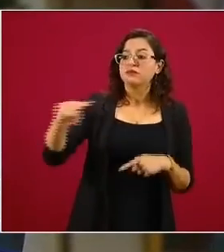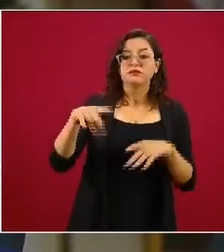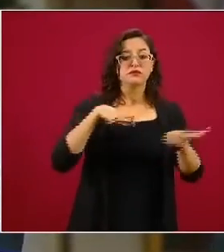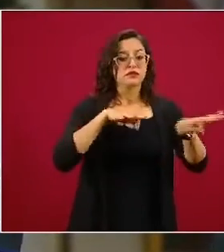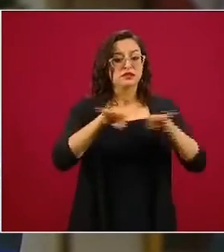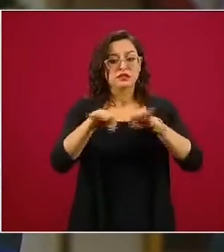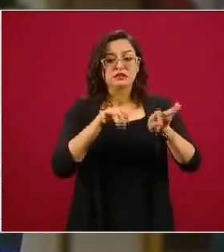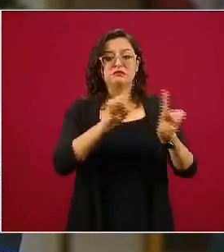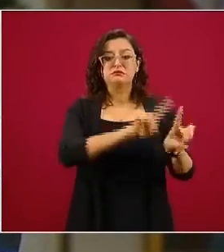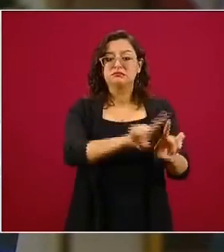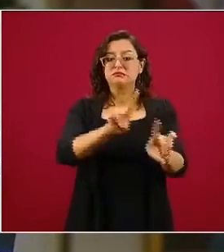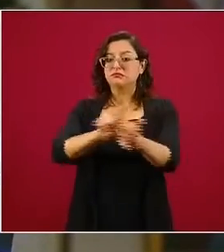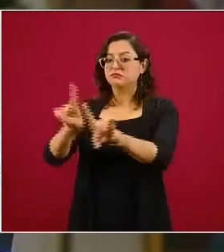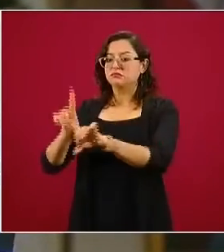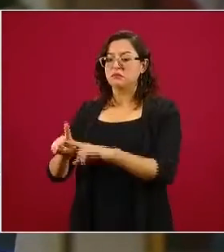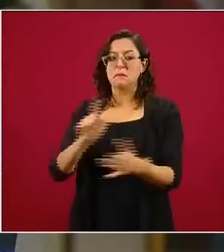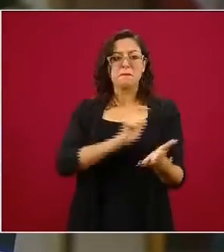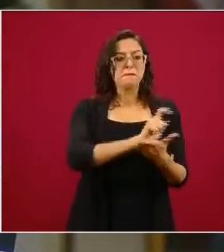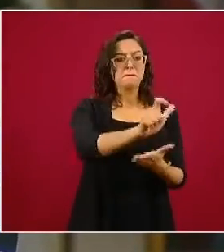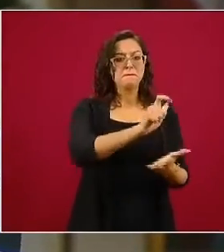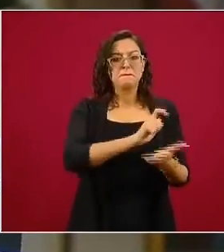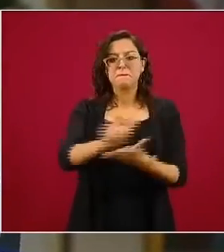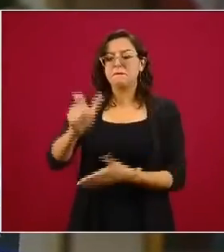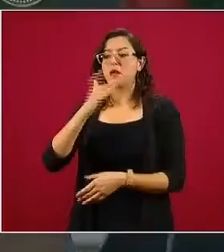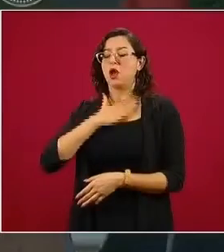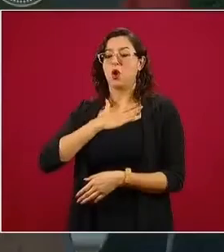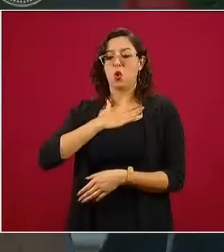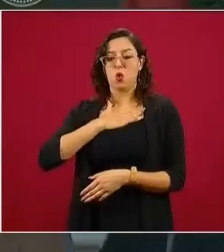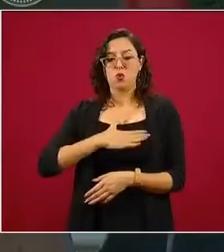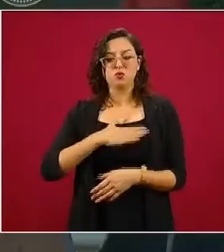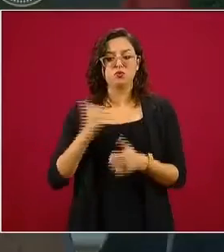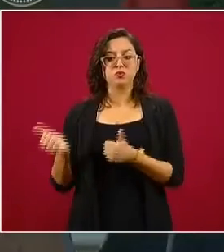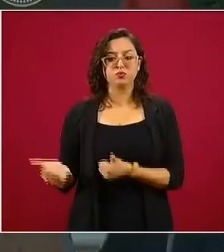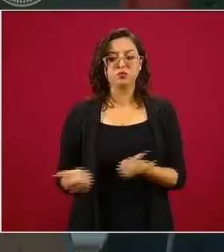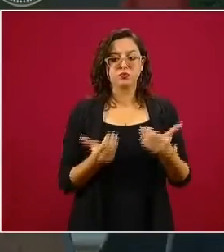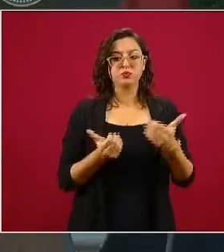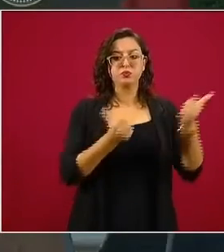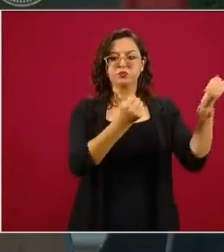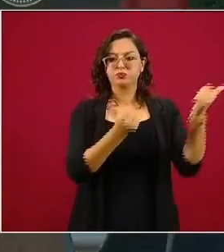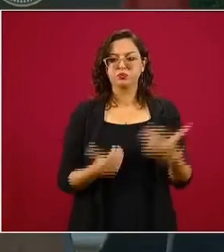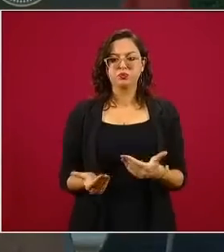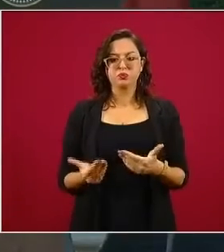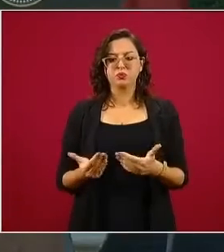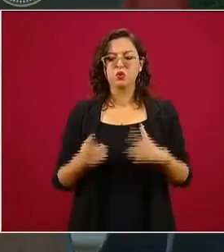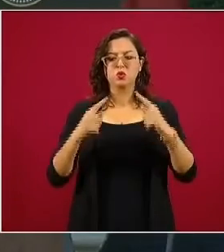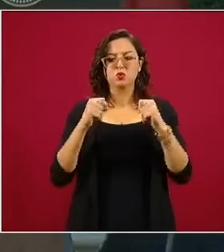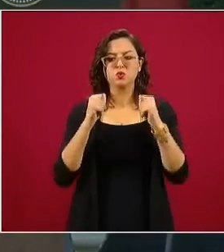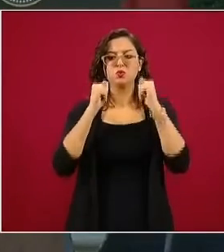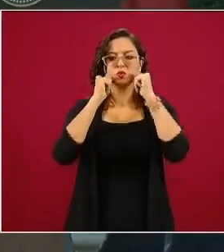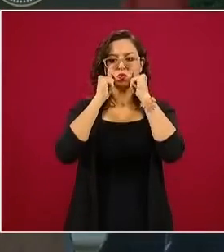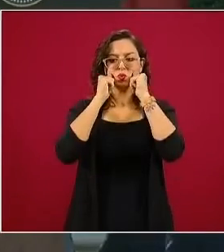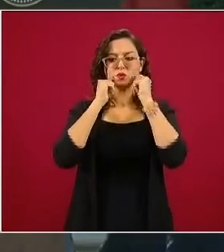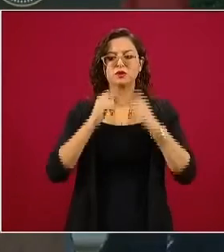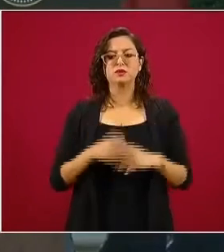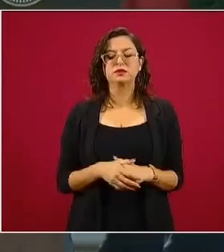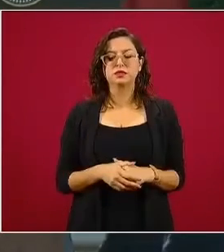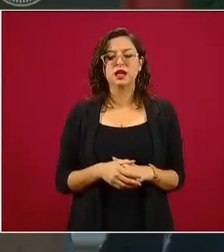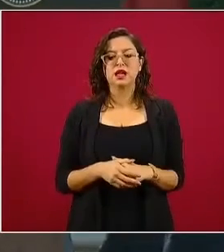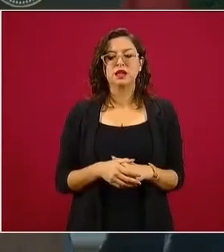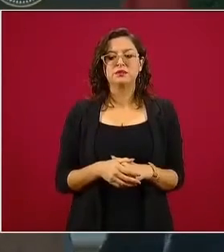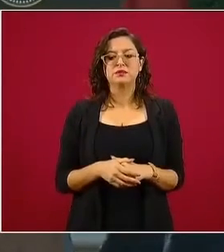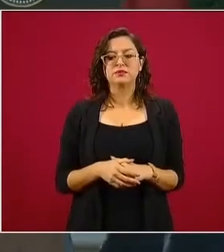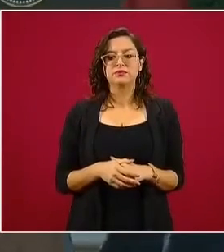trabajadores del país exportador o importador. Es también